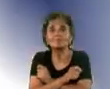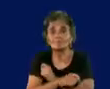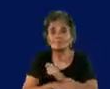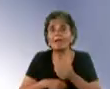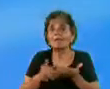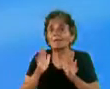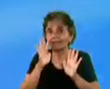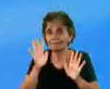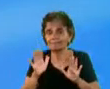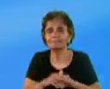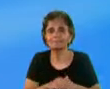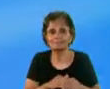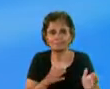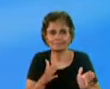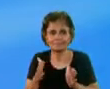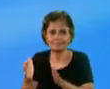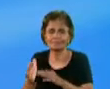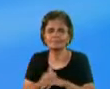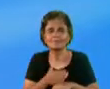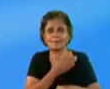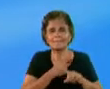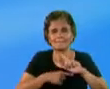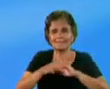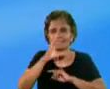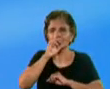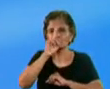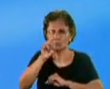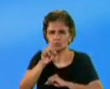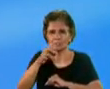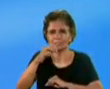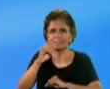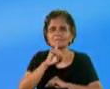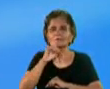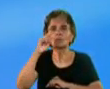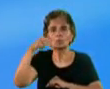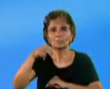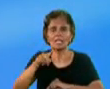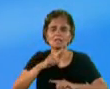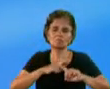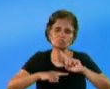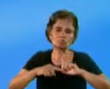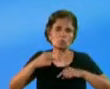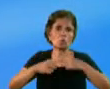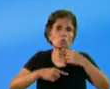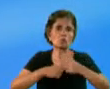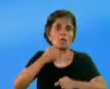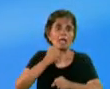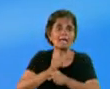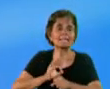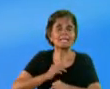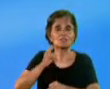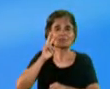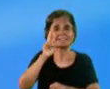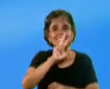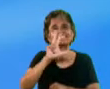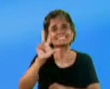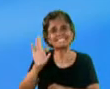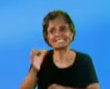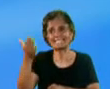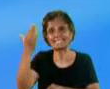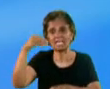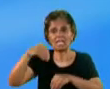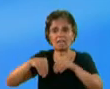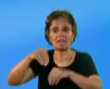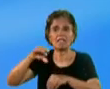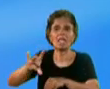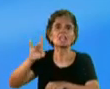Hamas. El presidente ruso Vladimir Putin seguirá al frente del Ejecutivo ruso hasta 2030. Logró la reelección luego